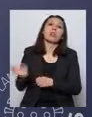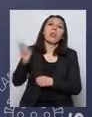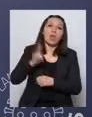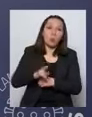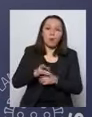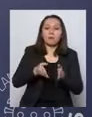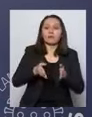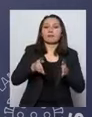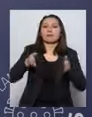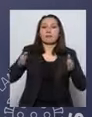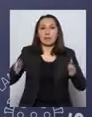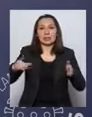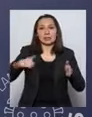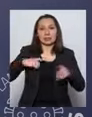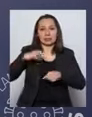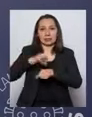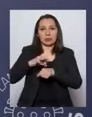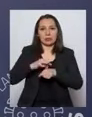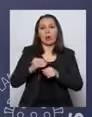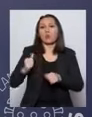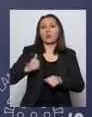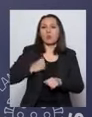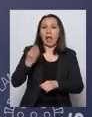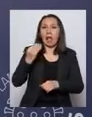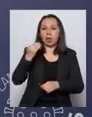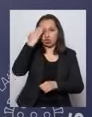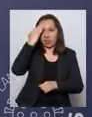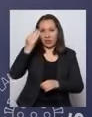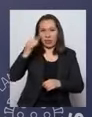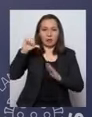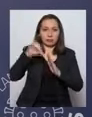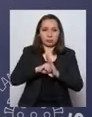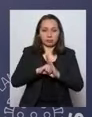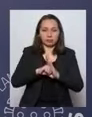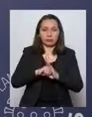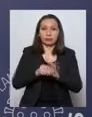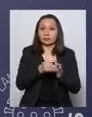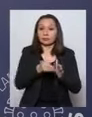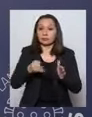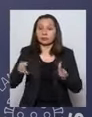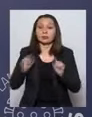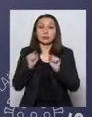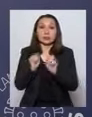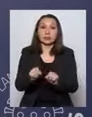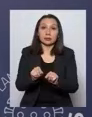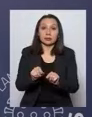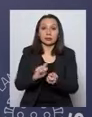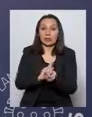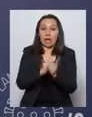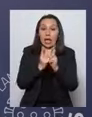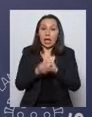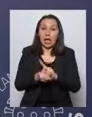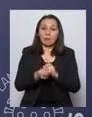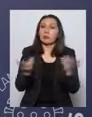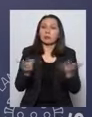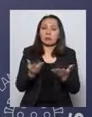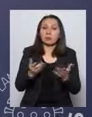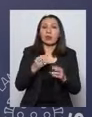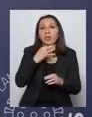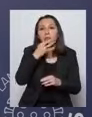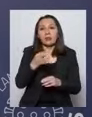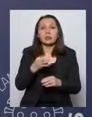extiende una licencia para completar los 14 días de cuarentena entonces este cambio obedece precisamente